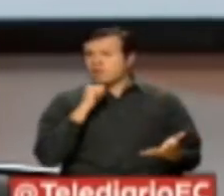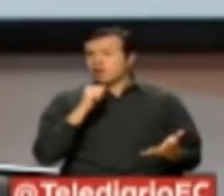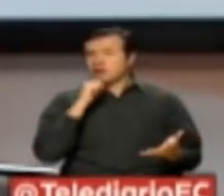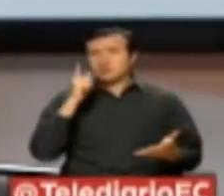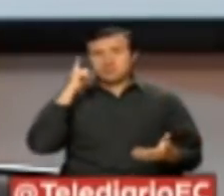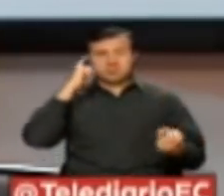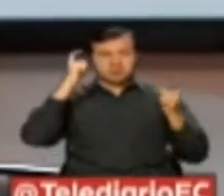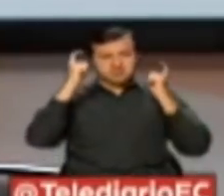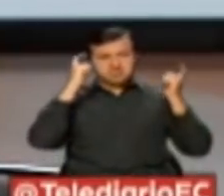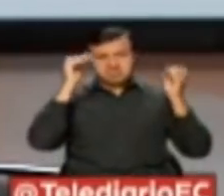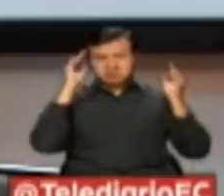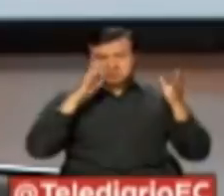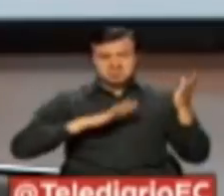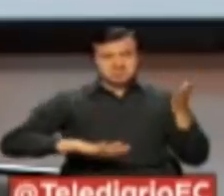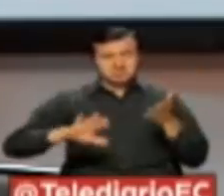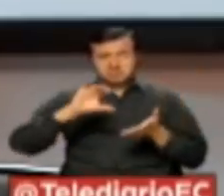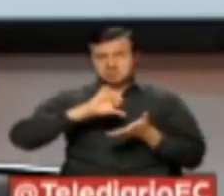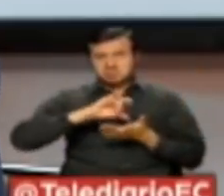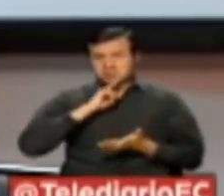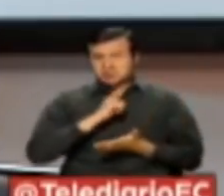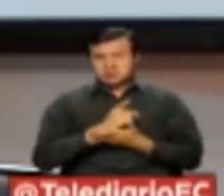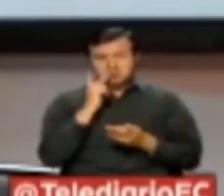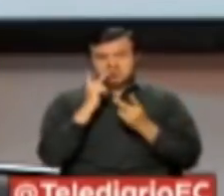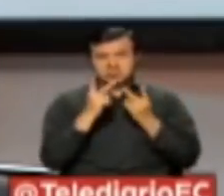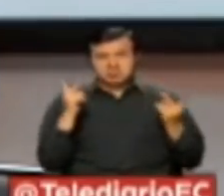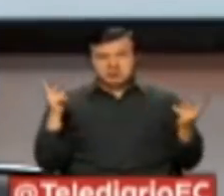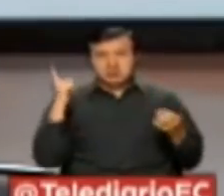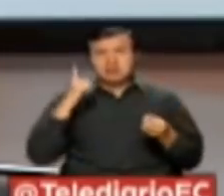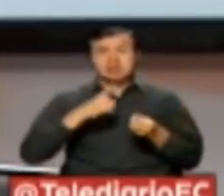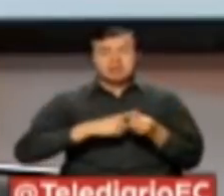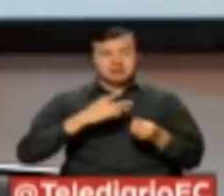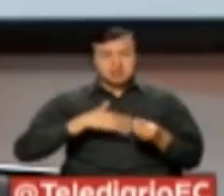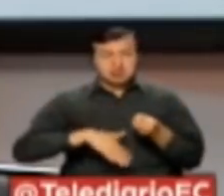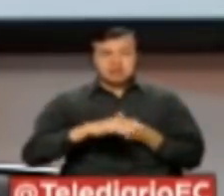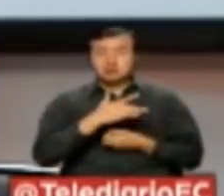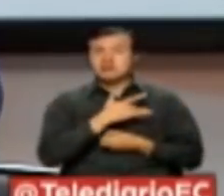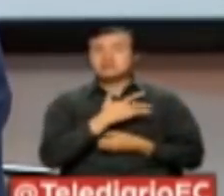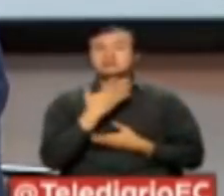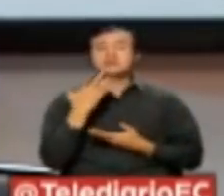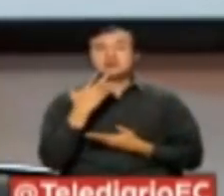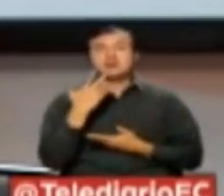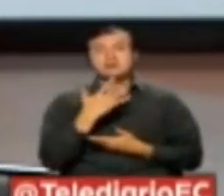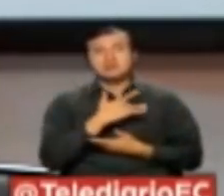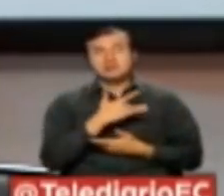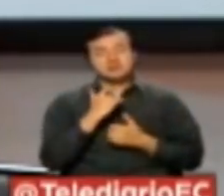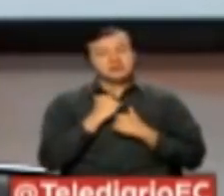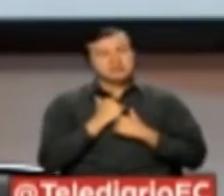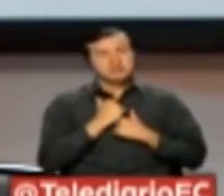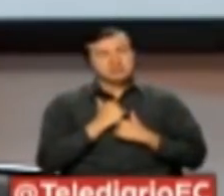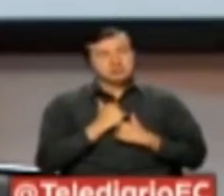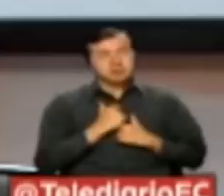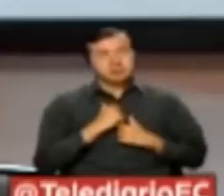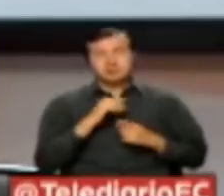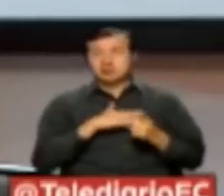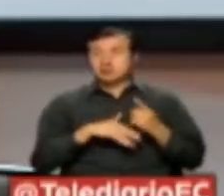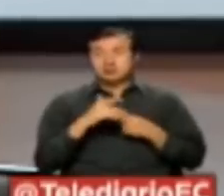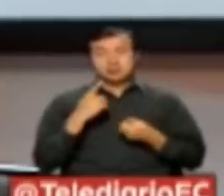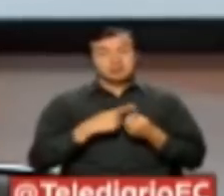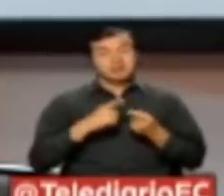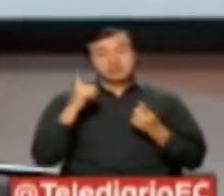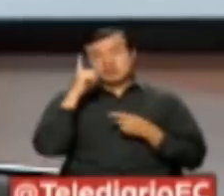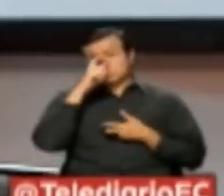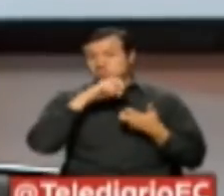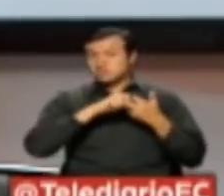en paz en la ciudad ha generado que los quiteños nos sintamos mal con relación a la situación de equipo